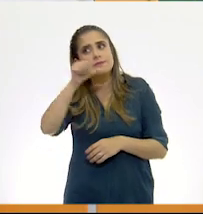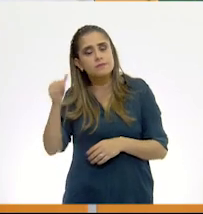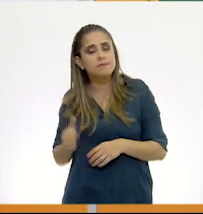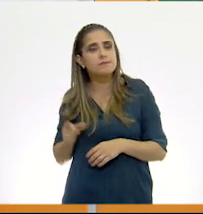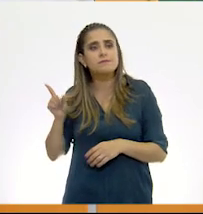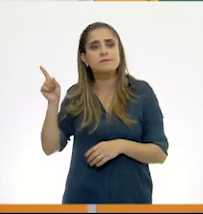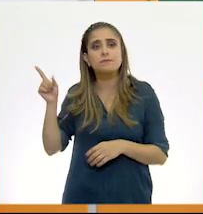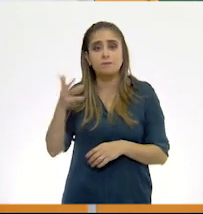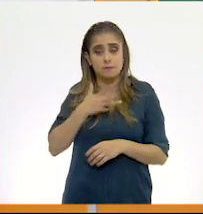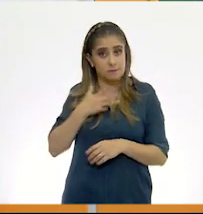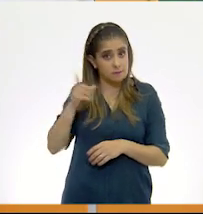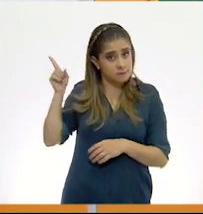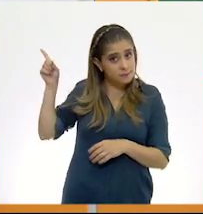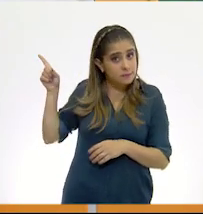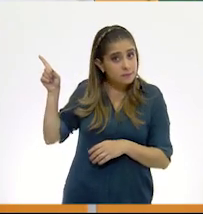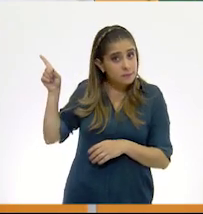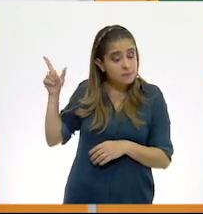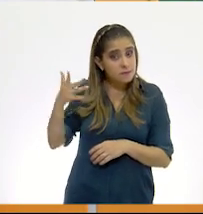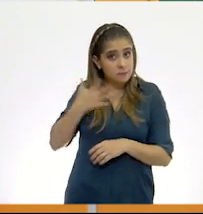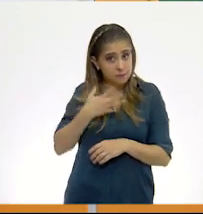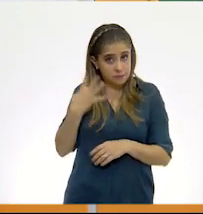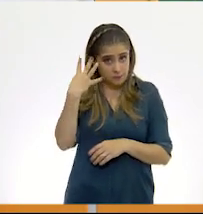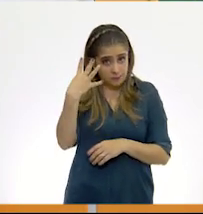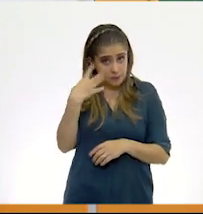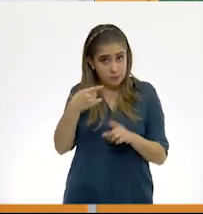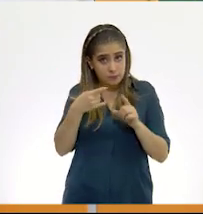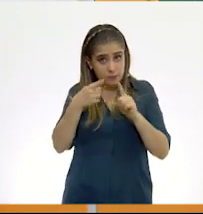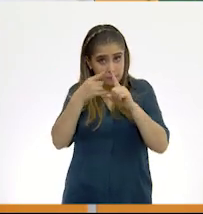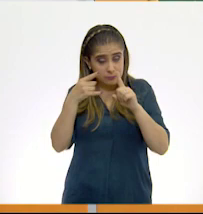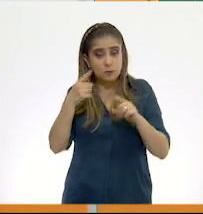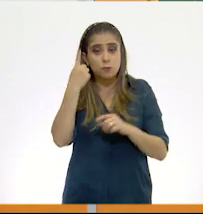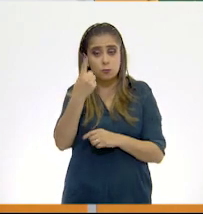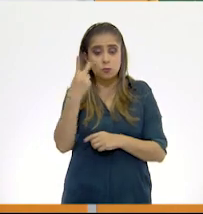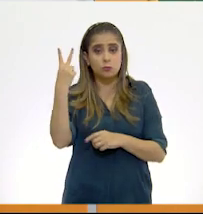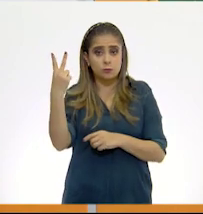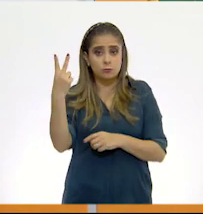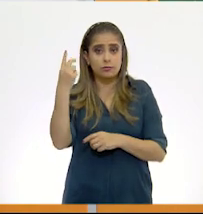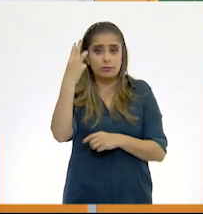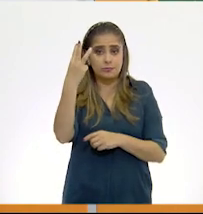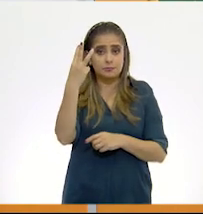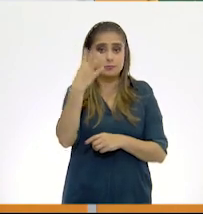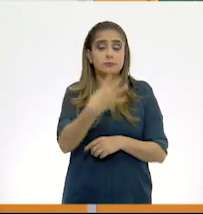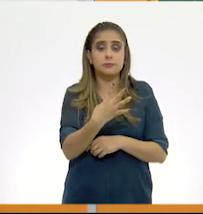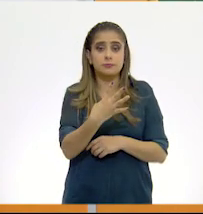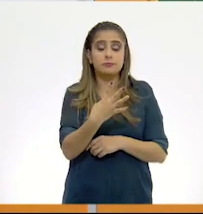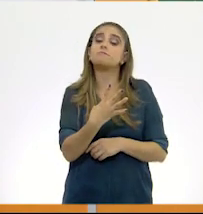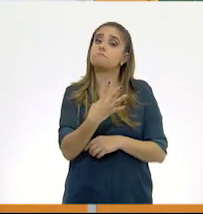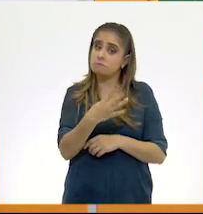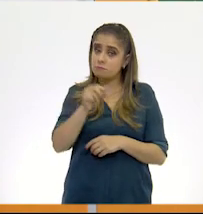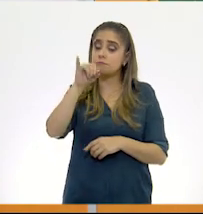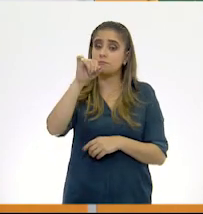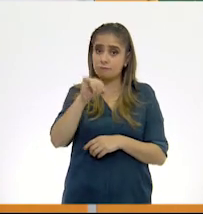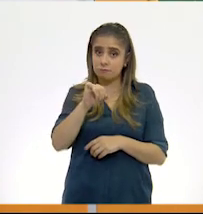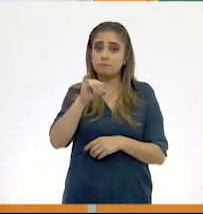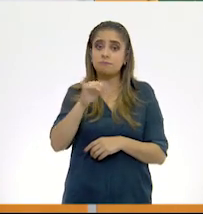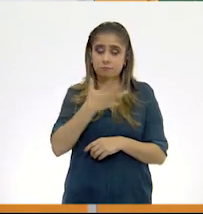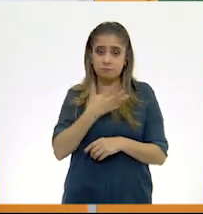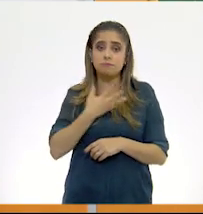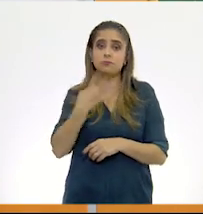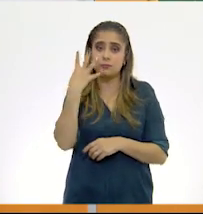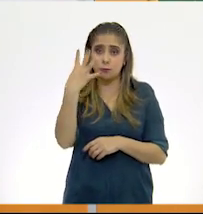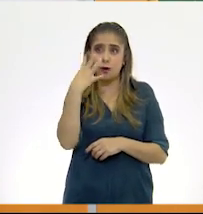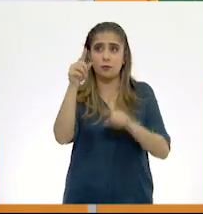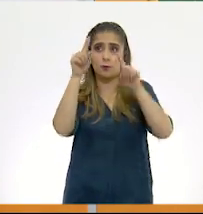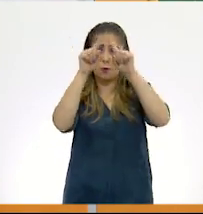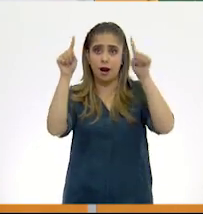¿verdad? Sí, vamos a contar. Esta otra figura tiene cuatro lados. Uno, dos, tres, cuatro. Sí, correcto. Vamos a